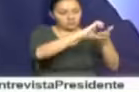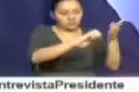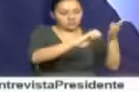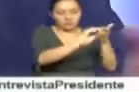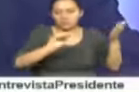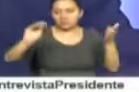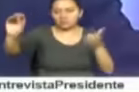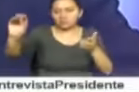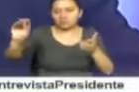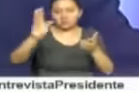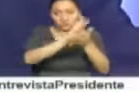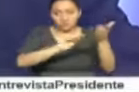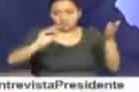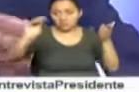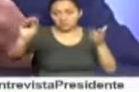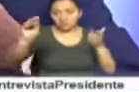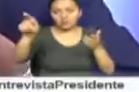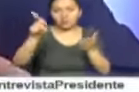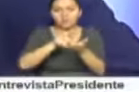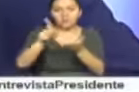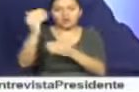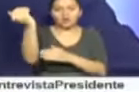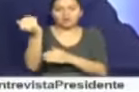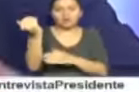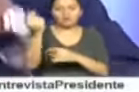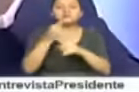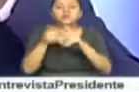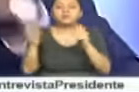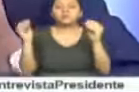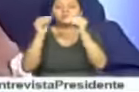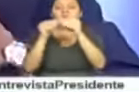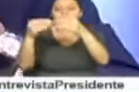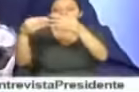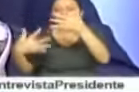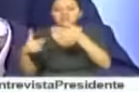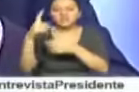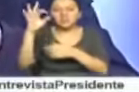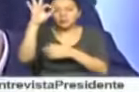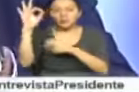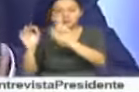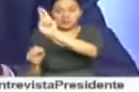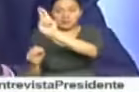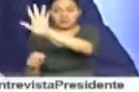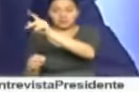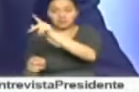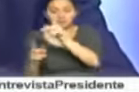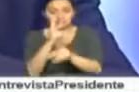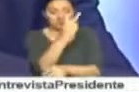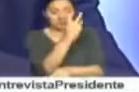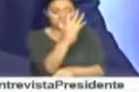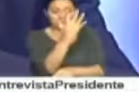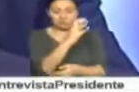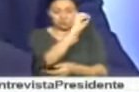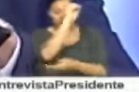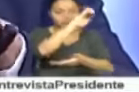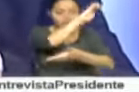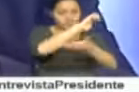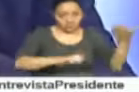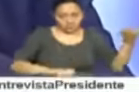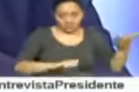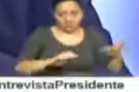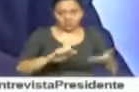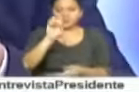¿De dónde salen las otras 3/4 partes? Eso nunca va a ser sostenible. Pero por esa obsesión le están haciendo un gran daño a la República y a la democracia.